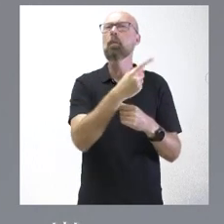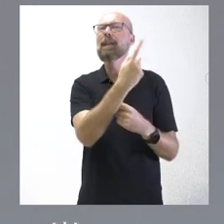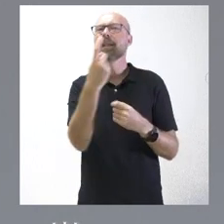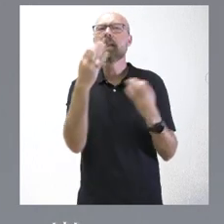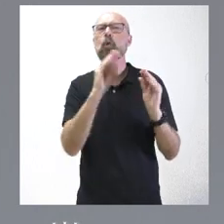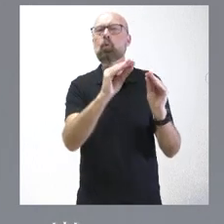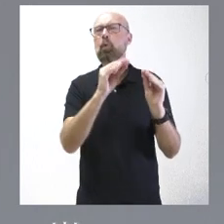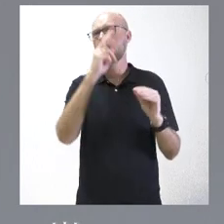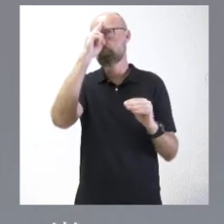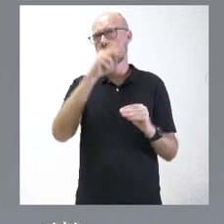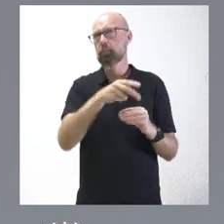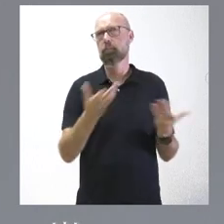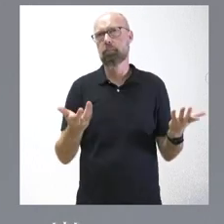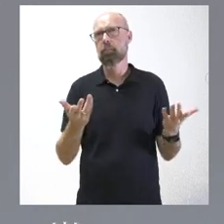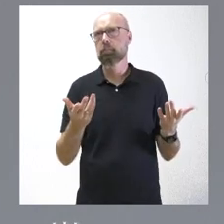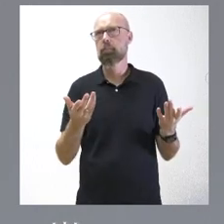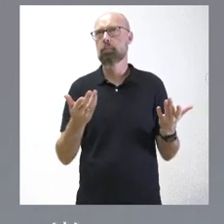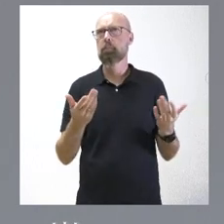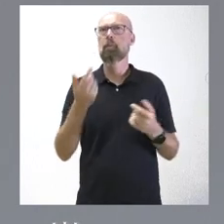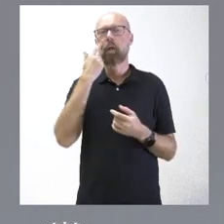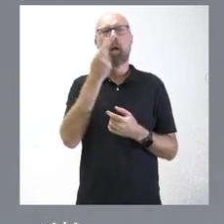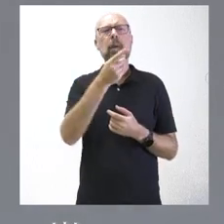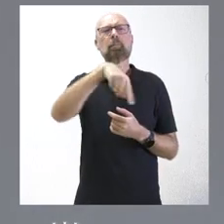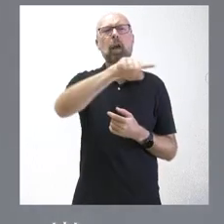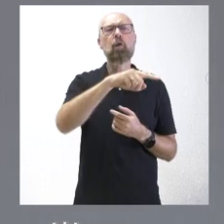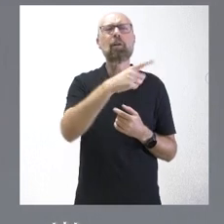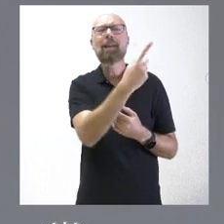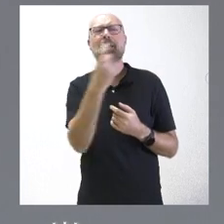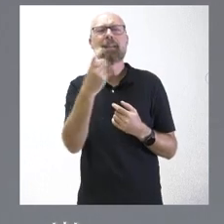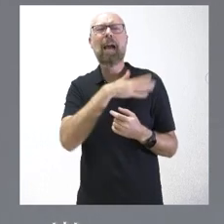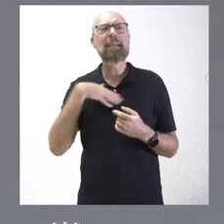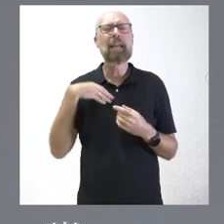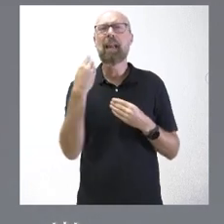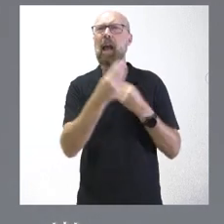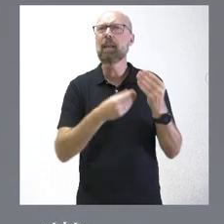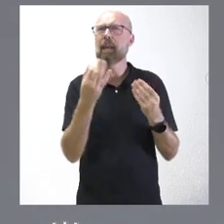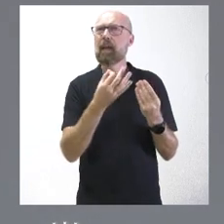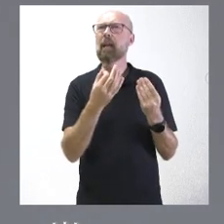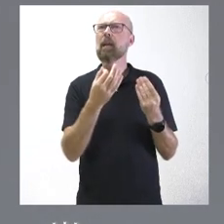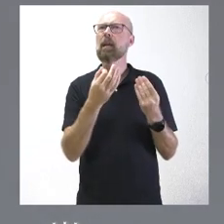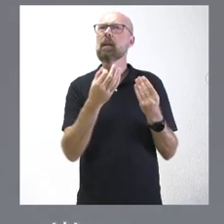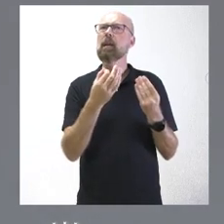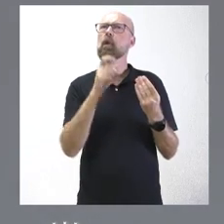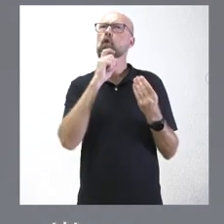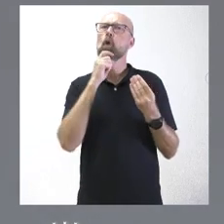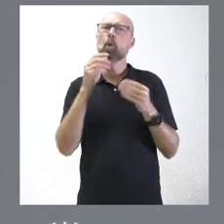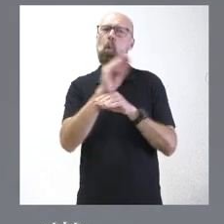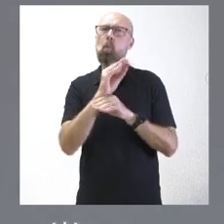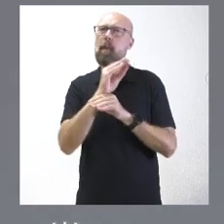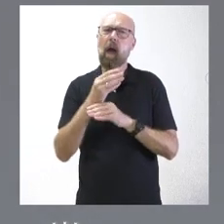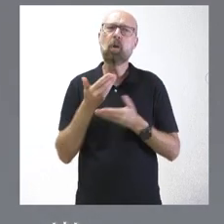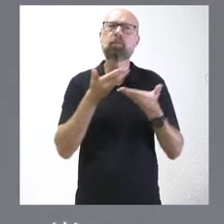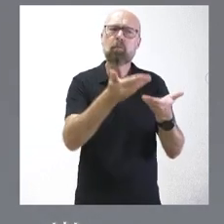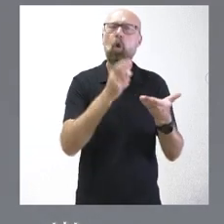trata de identificar Qué cuidados quieren y sobre todo cómo quieren ellos que se presten estos cuidados